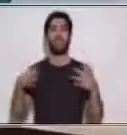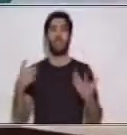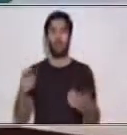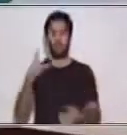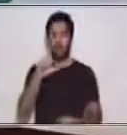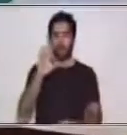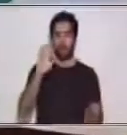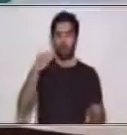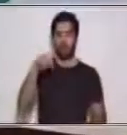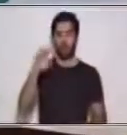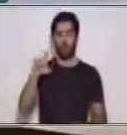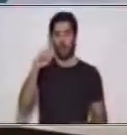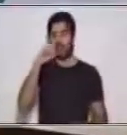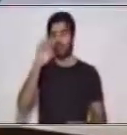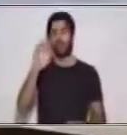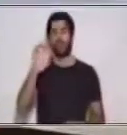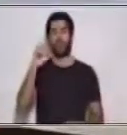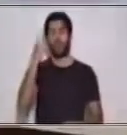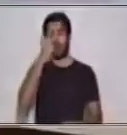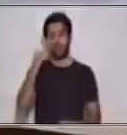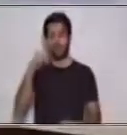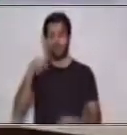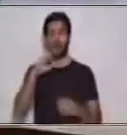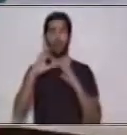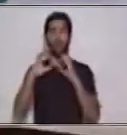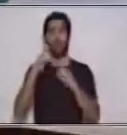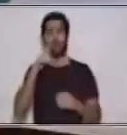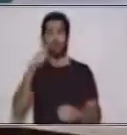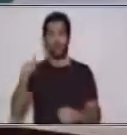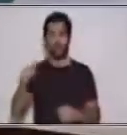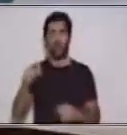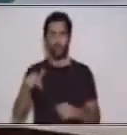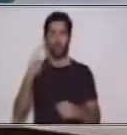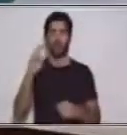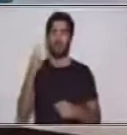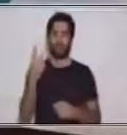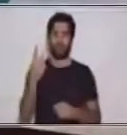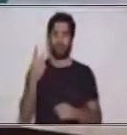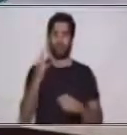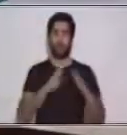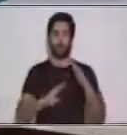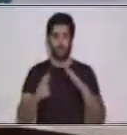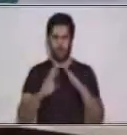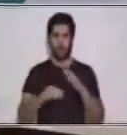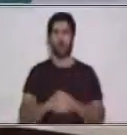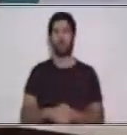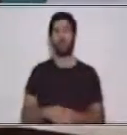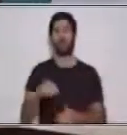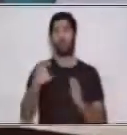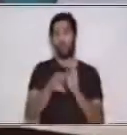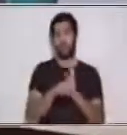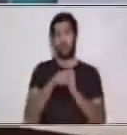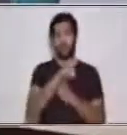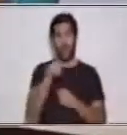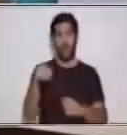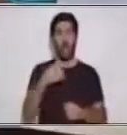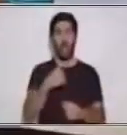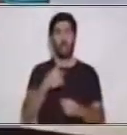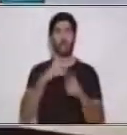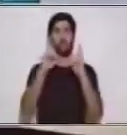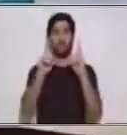de párrafos del área de comunicación y lenguaje en el grado de segundo básico. Si en casa hay alguna persona